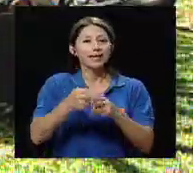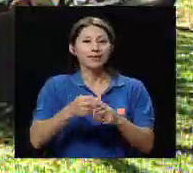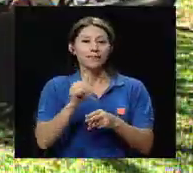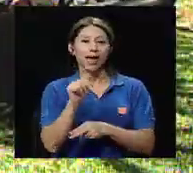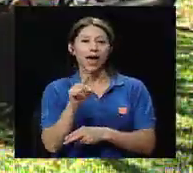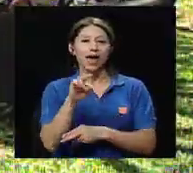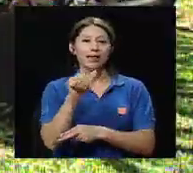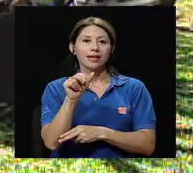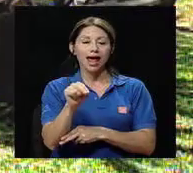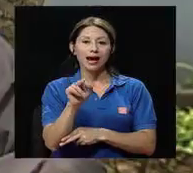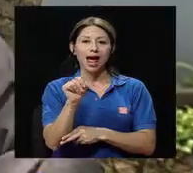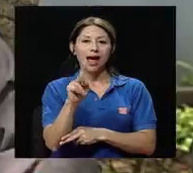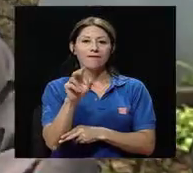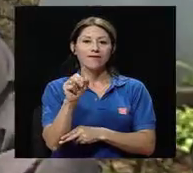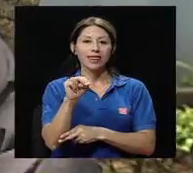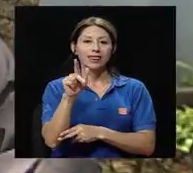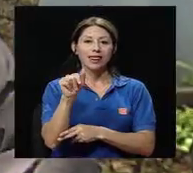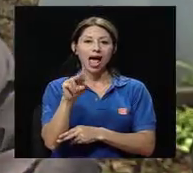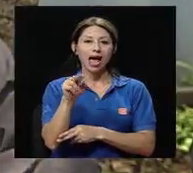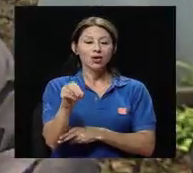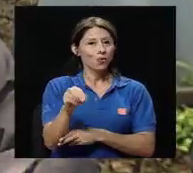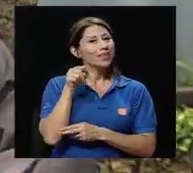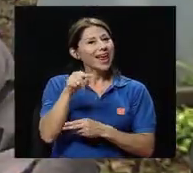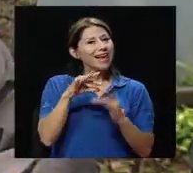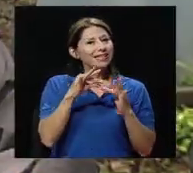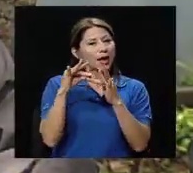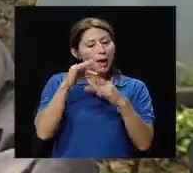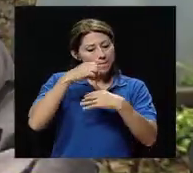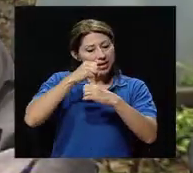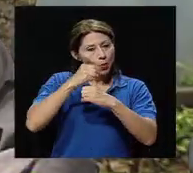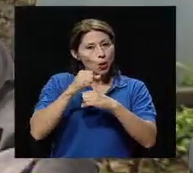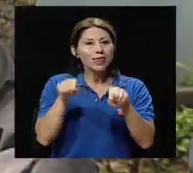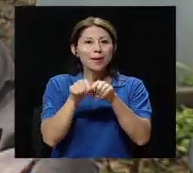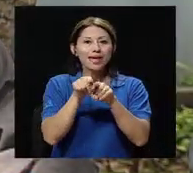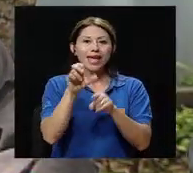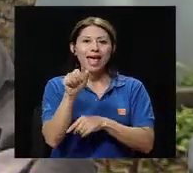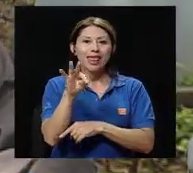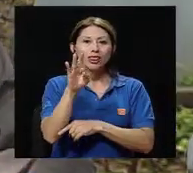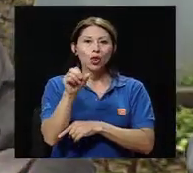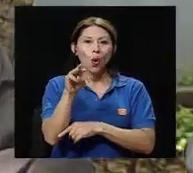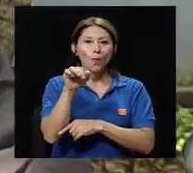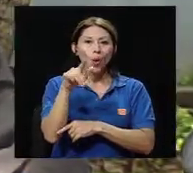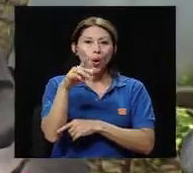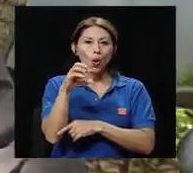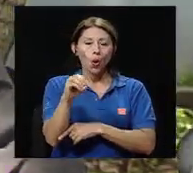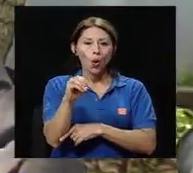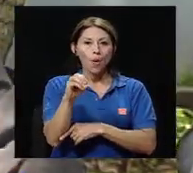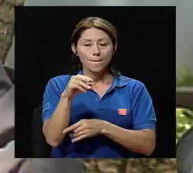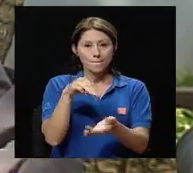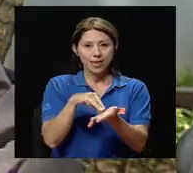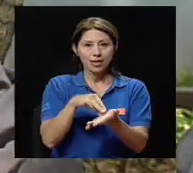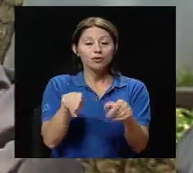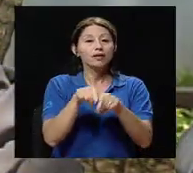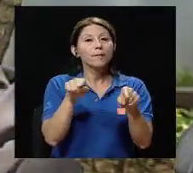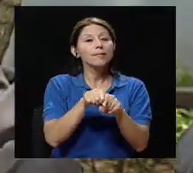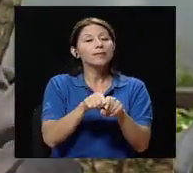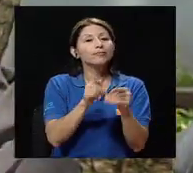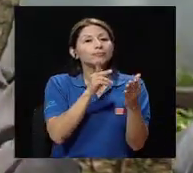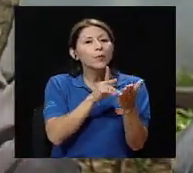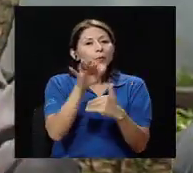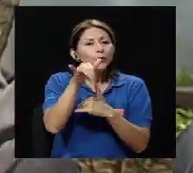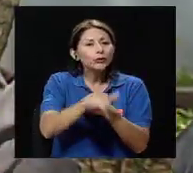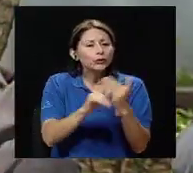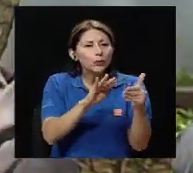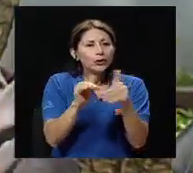el máster Adrián Avendaño, él es microbiólogo y entomólogo médico, quien además dirige un proyecto comunitario de